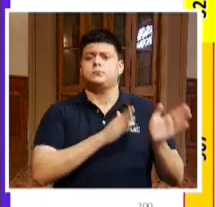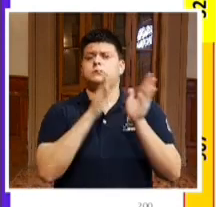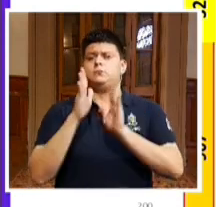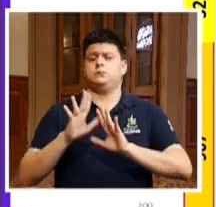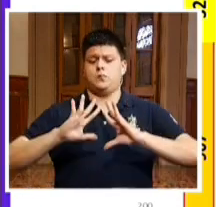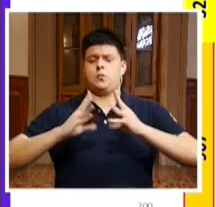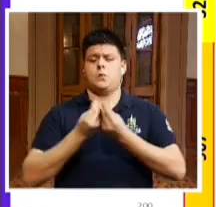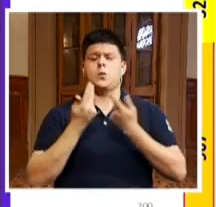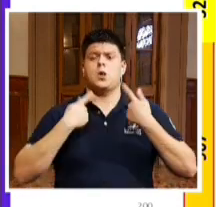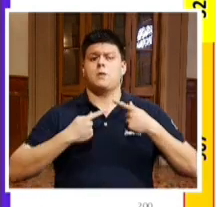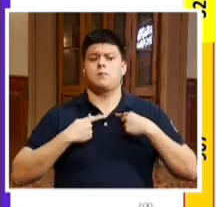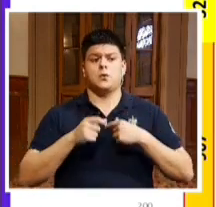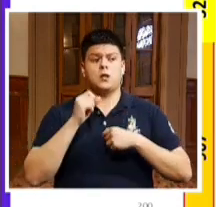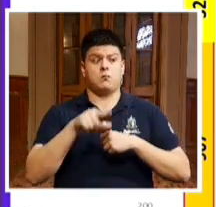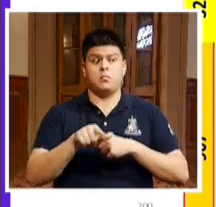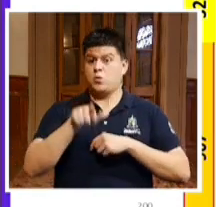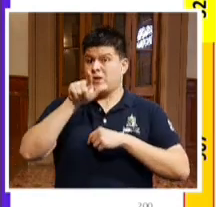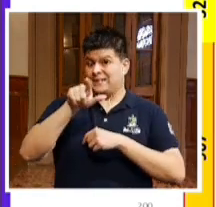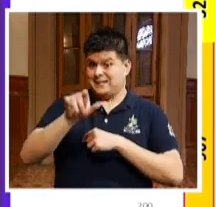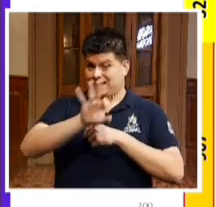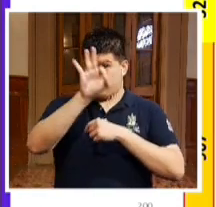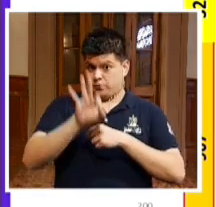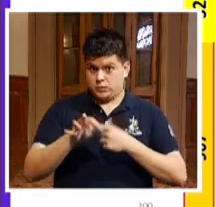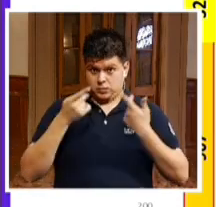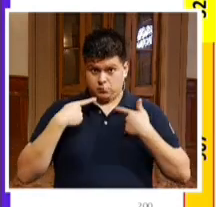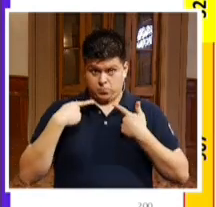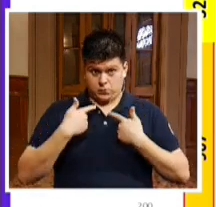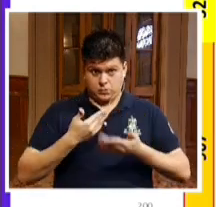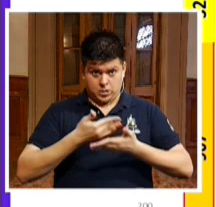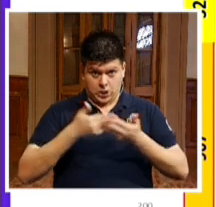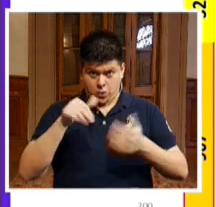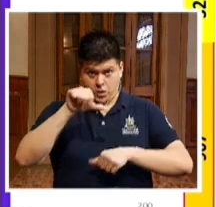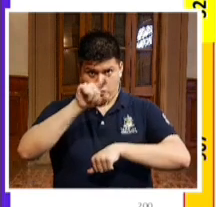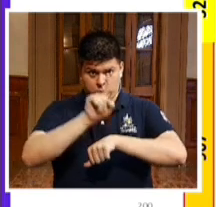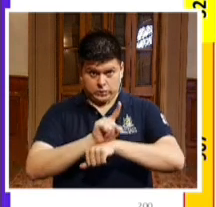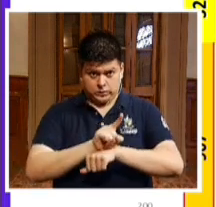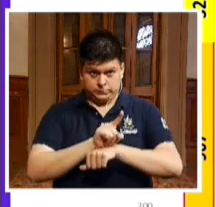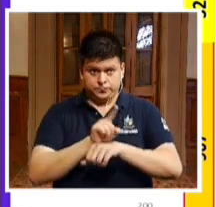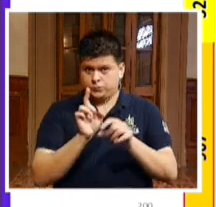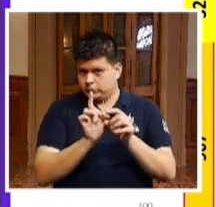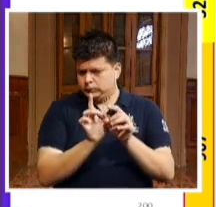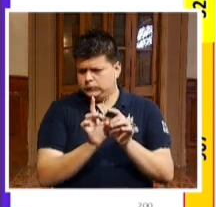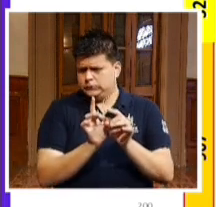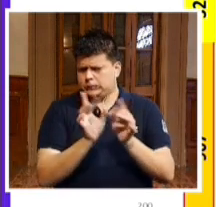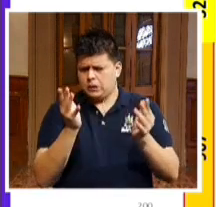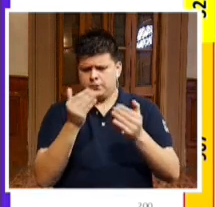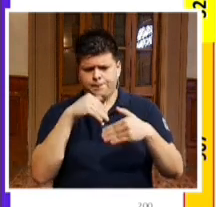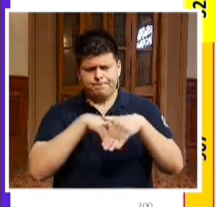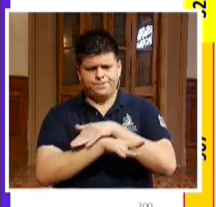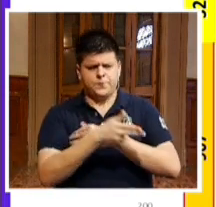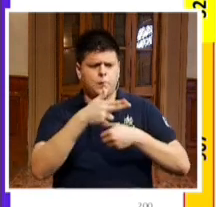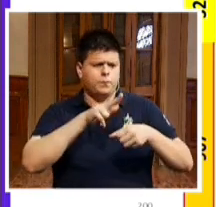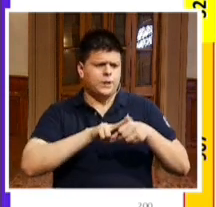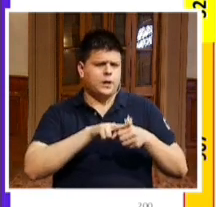las personas de ese 17% que al día de hoy está en alguna unidad